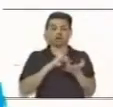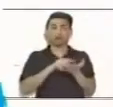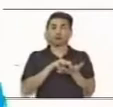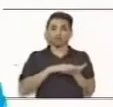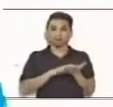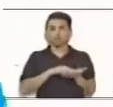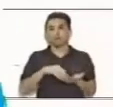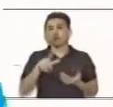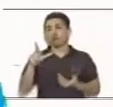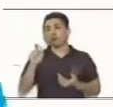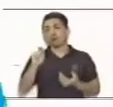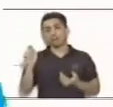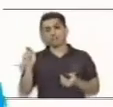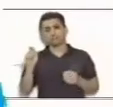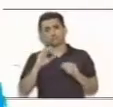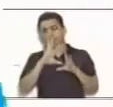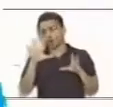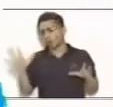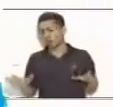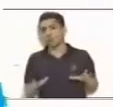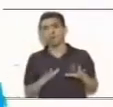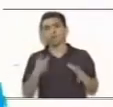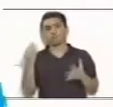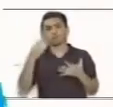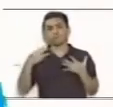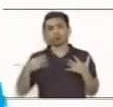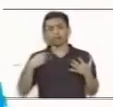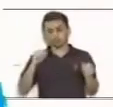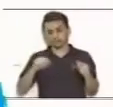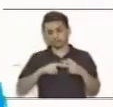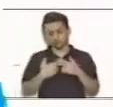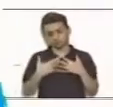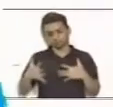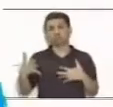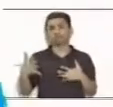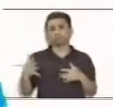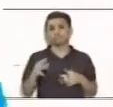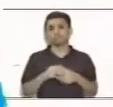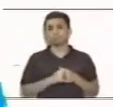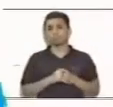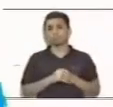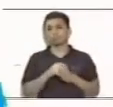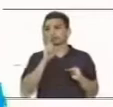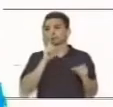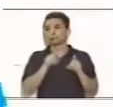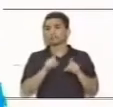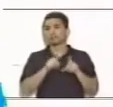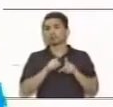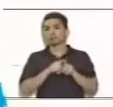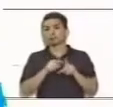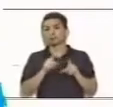su lápiz, todos sus materiales para que empecemos a trabajar. Y al mismo tiempo,